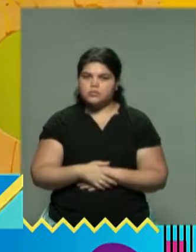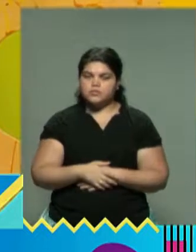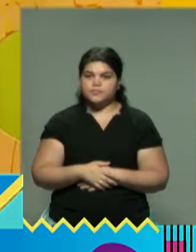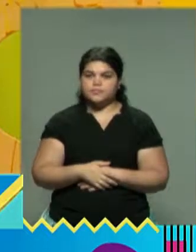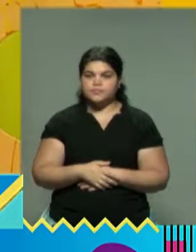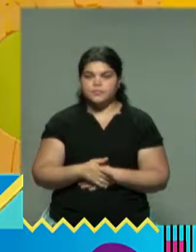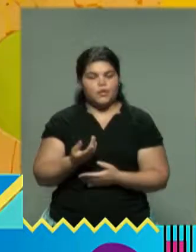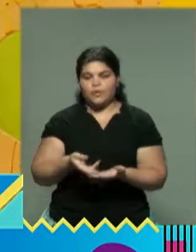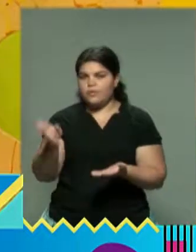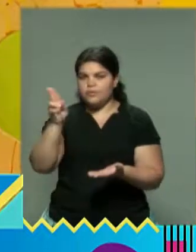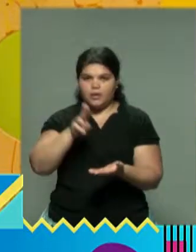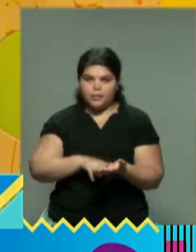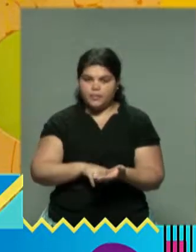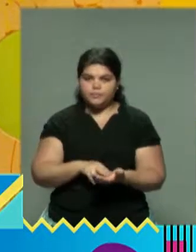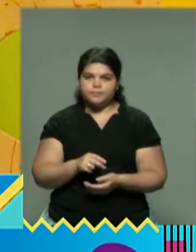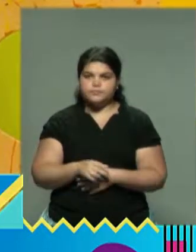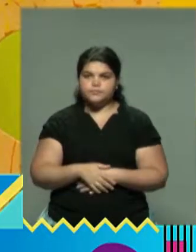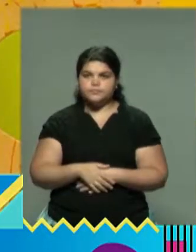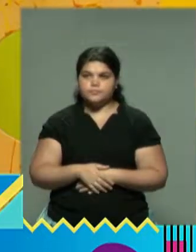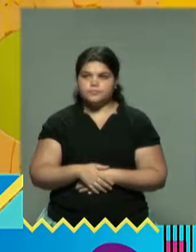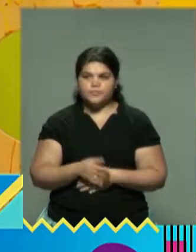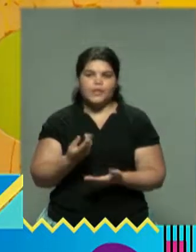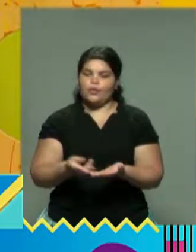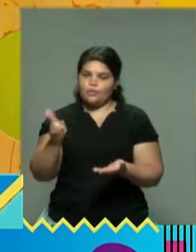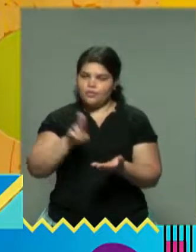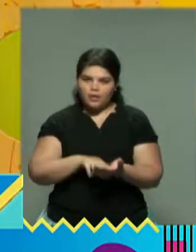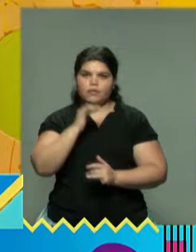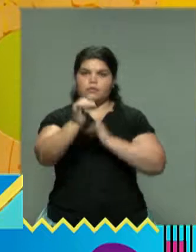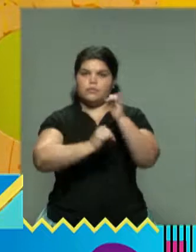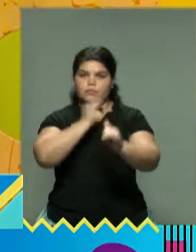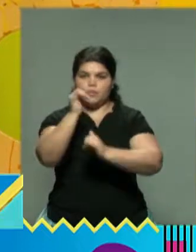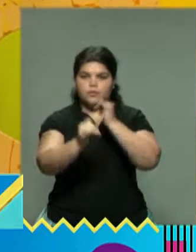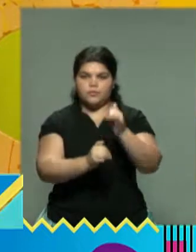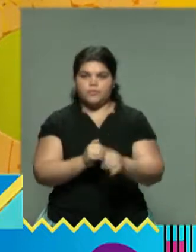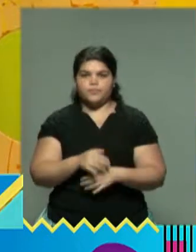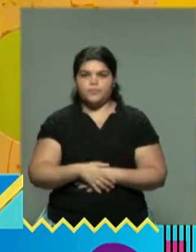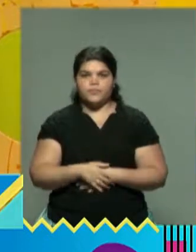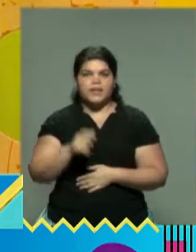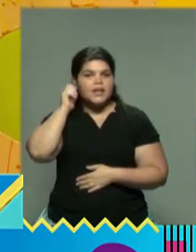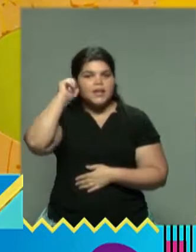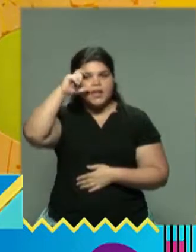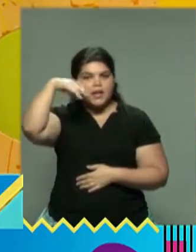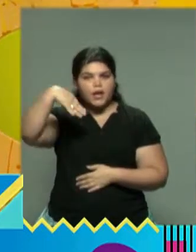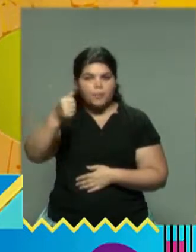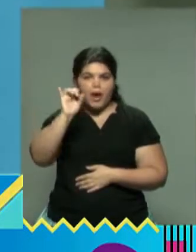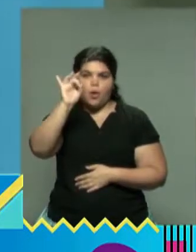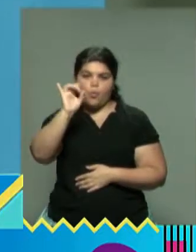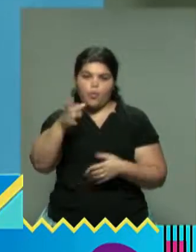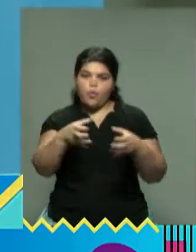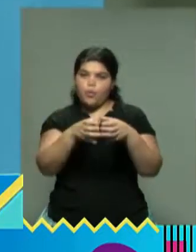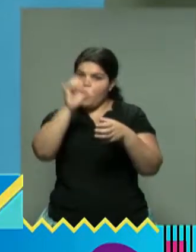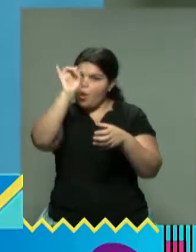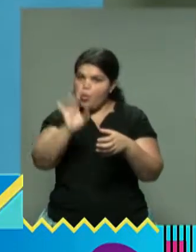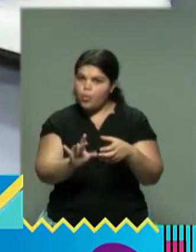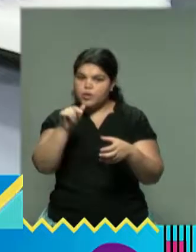realidad vuelvo a hacer un hincapié acá. GEMA es el único grupo que existe acá en Mendoza, no